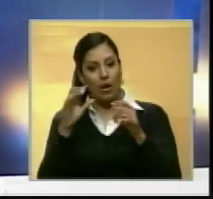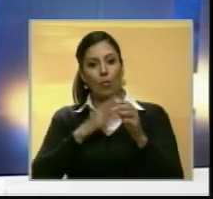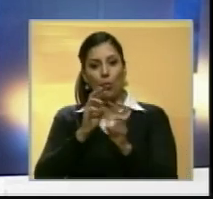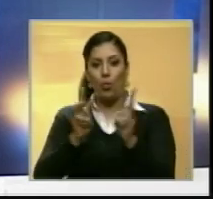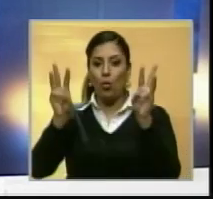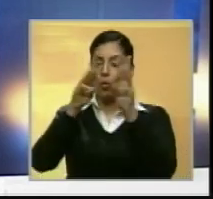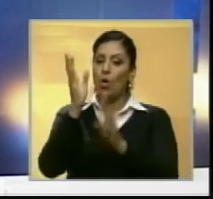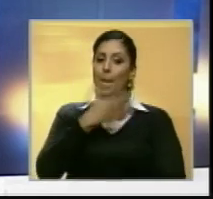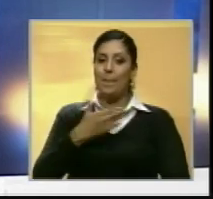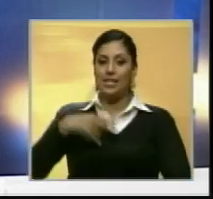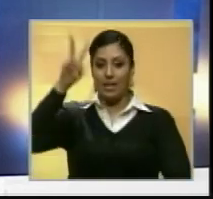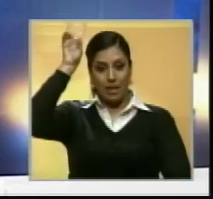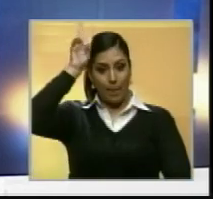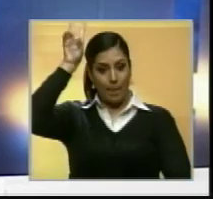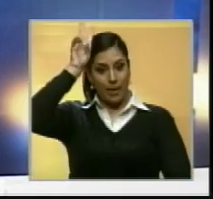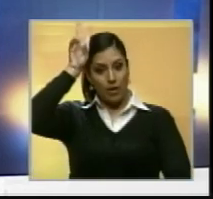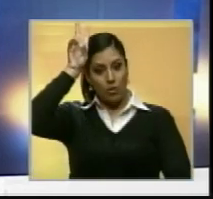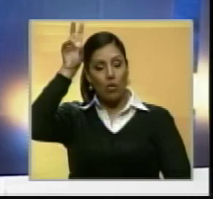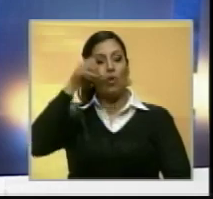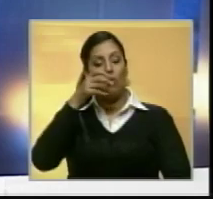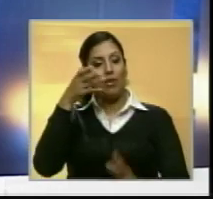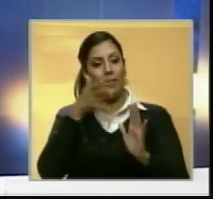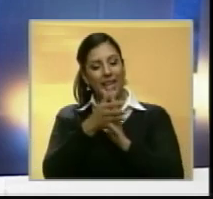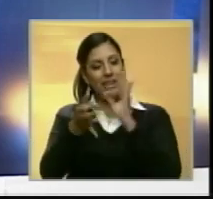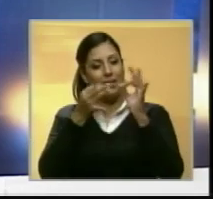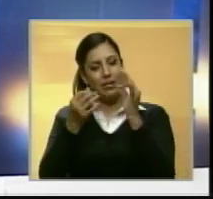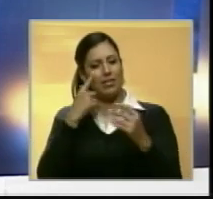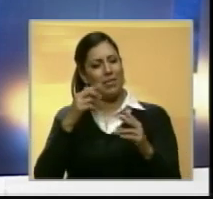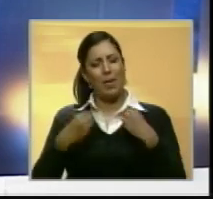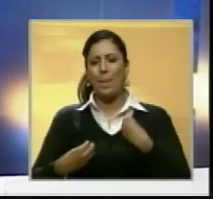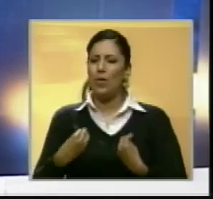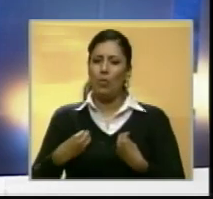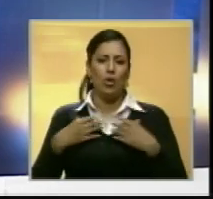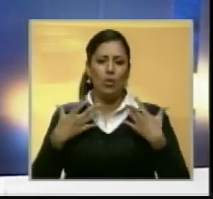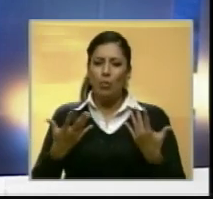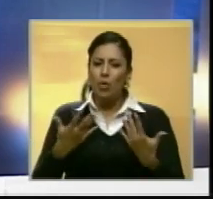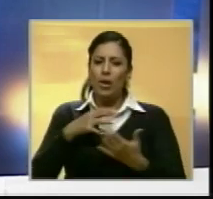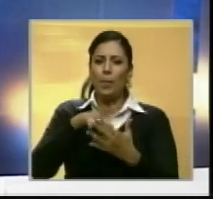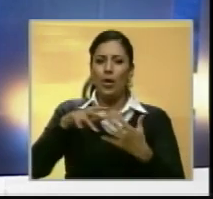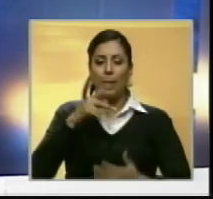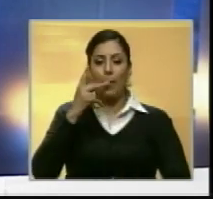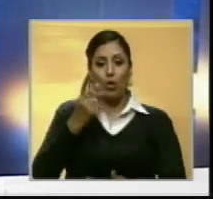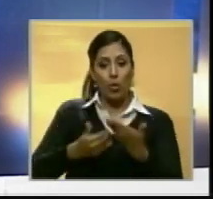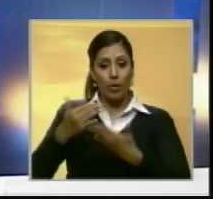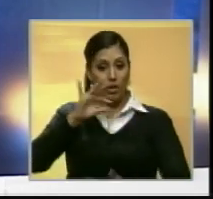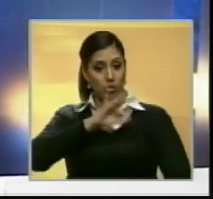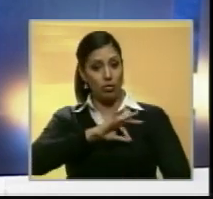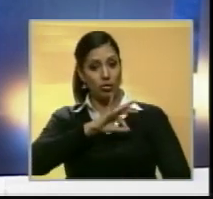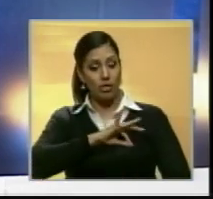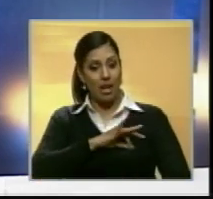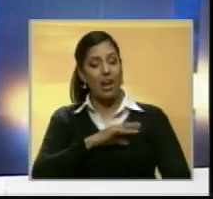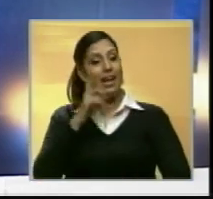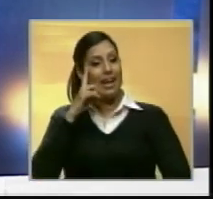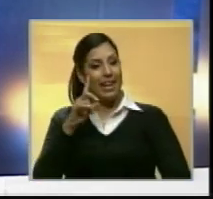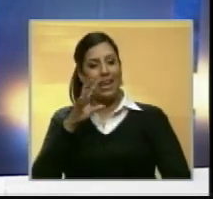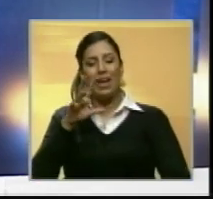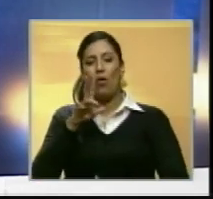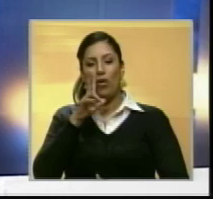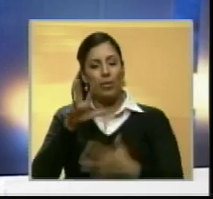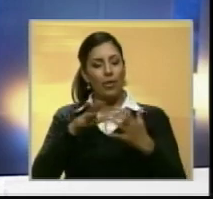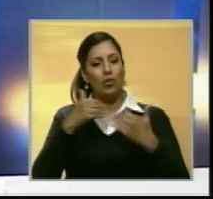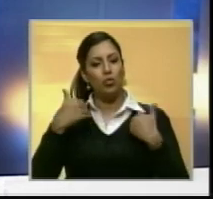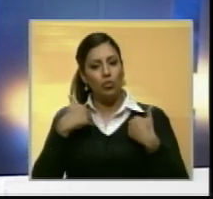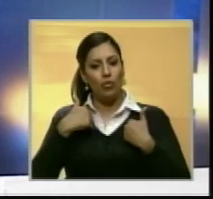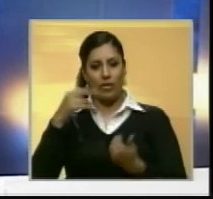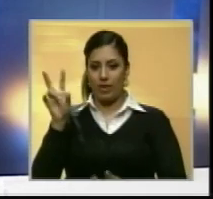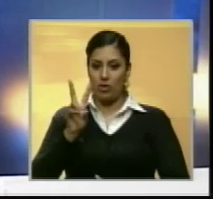el presidente de Perú, Pedro Pablo Kuczynski, expresó su preocupación por la situación política, económica y social, a su juicio crítica, que